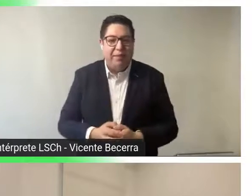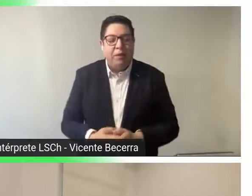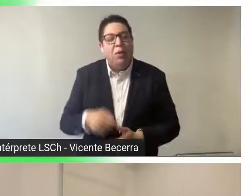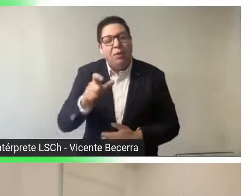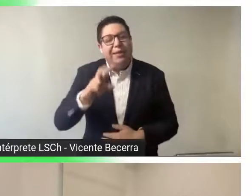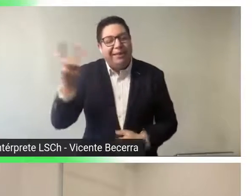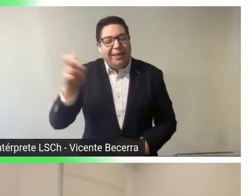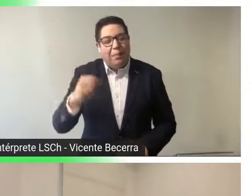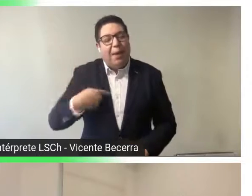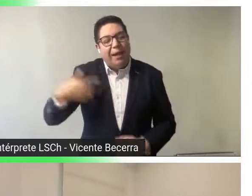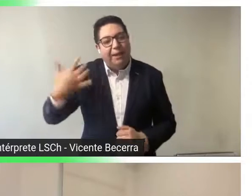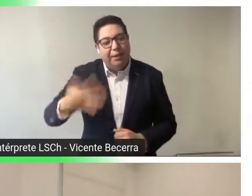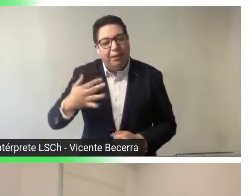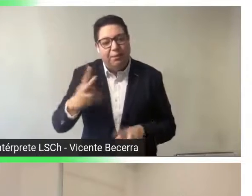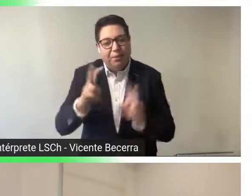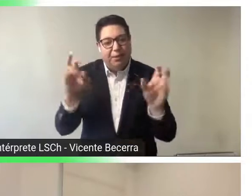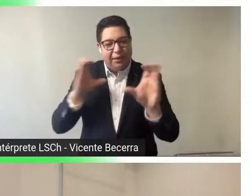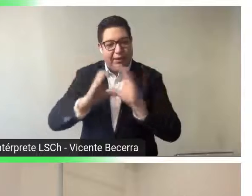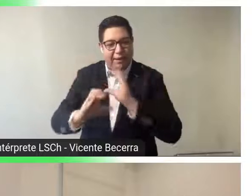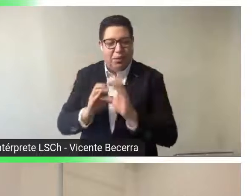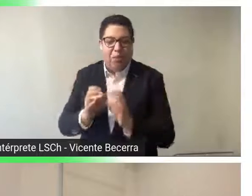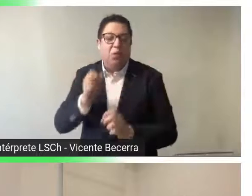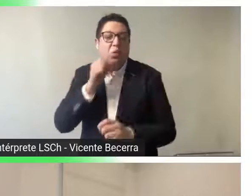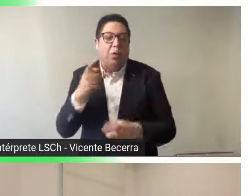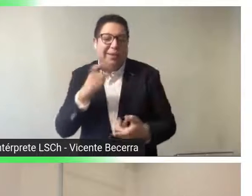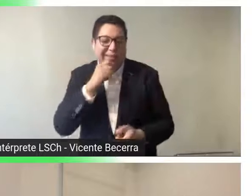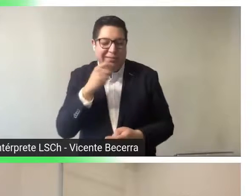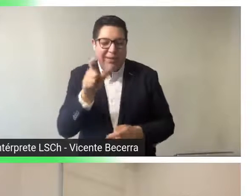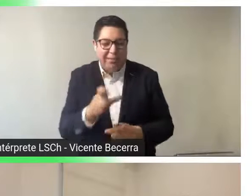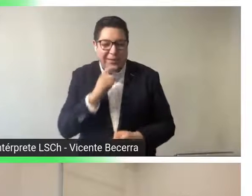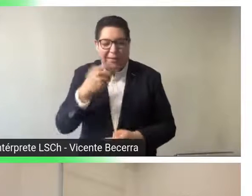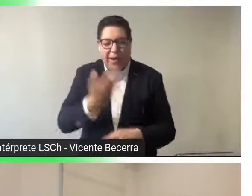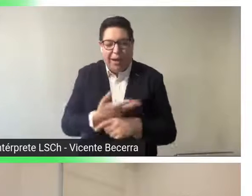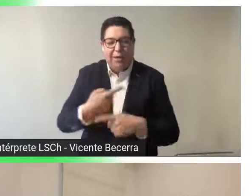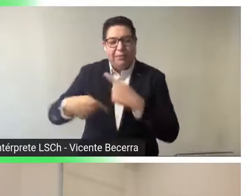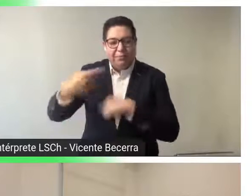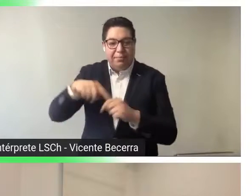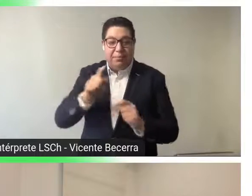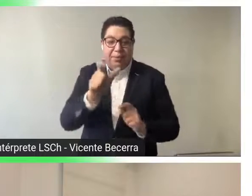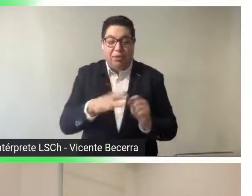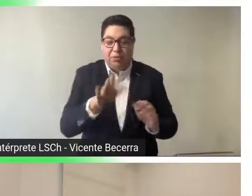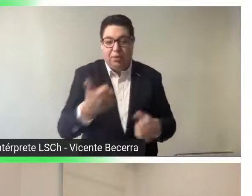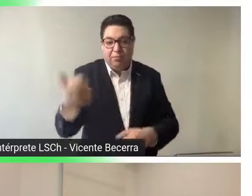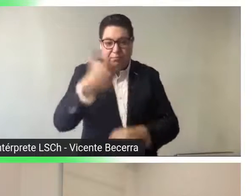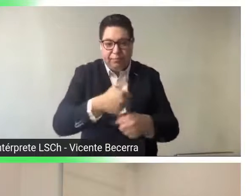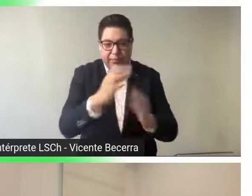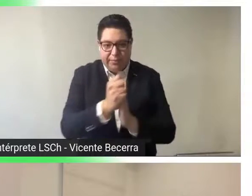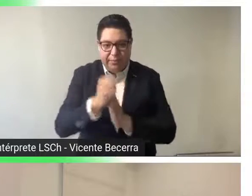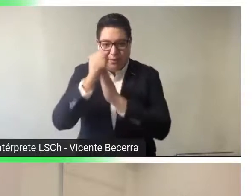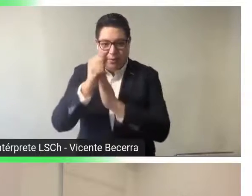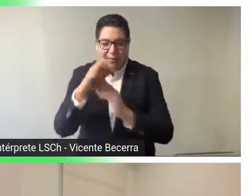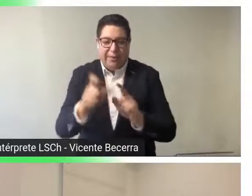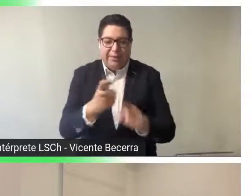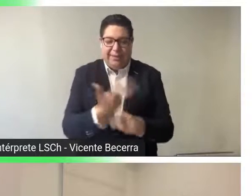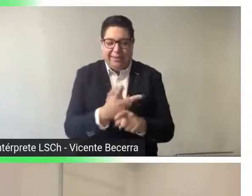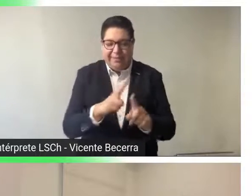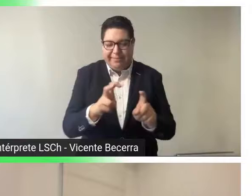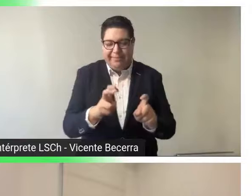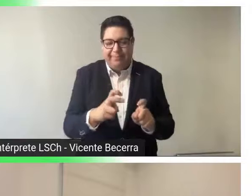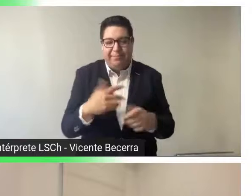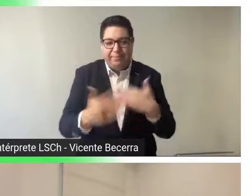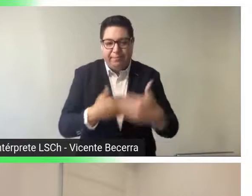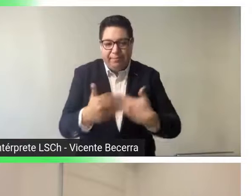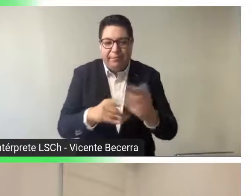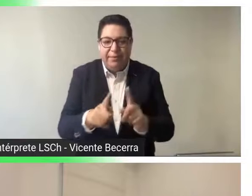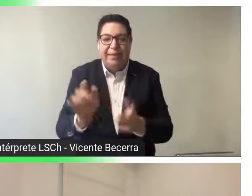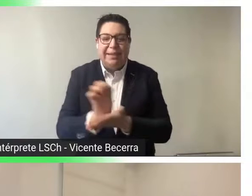la comunicación en lo que ha sido tu experiencia como lideresa, como líder, ejerciendo un liderazgo en el